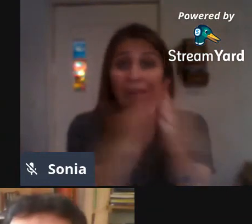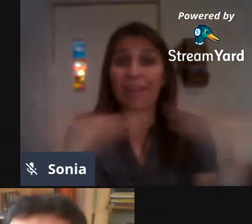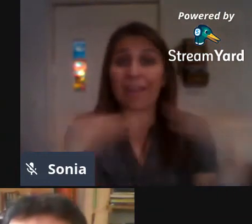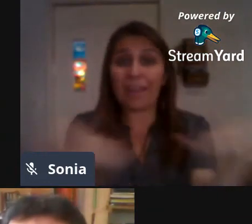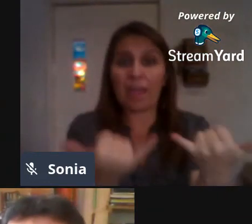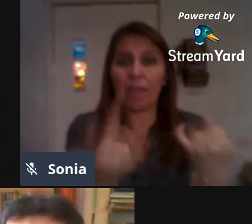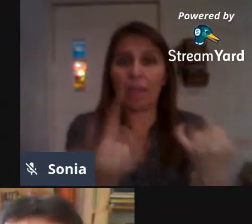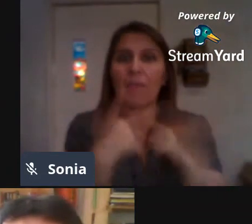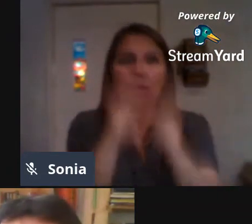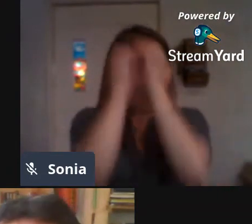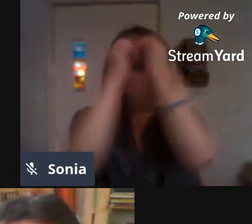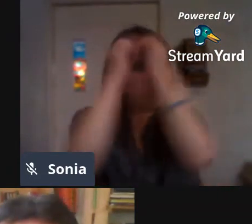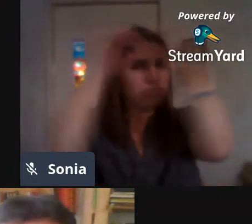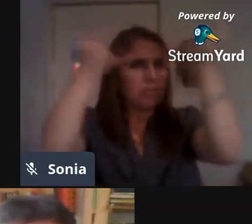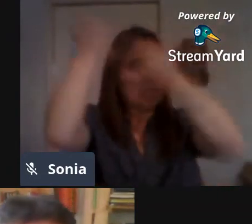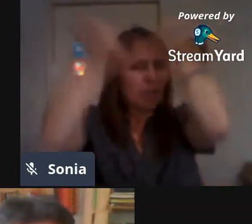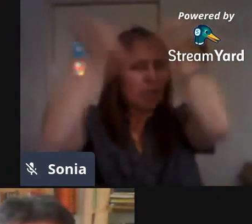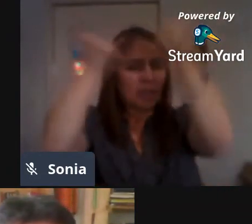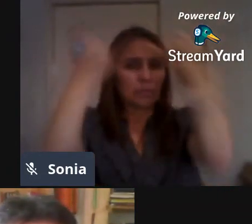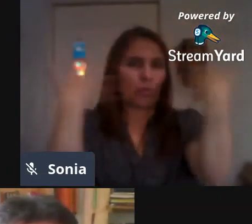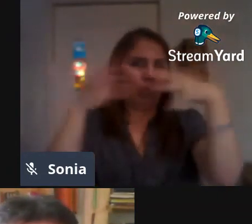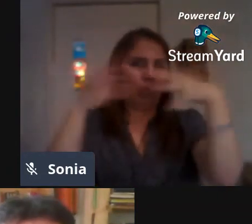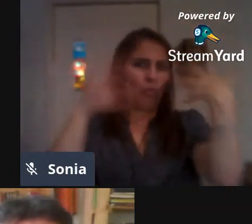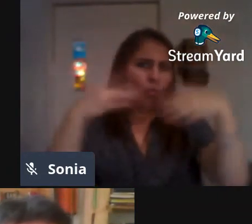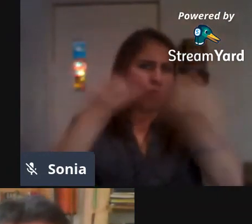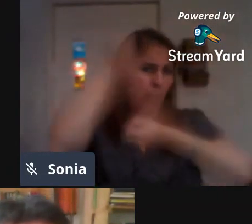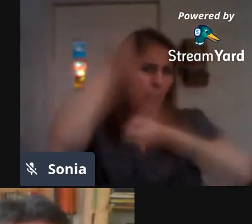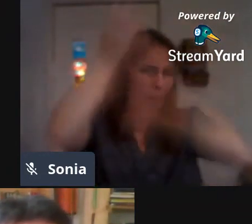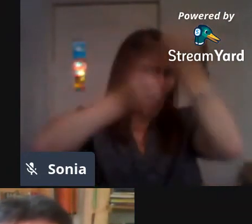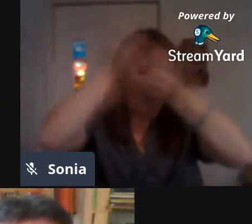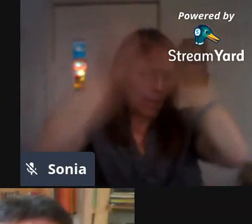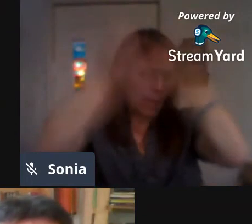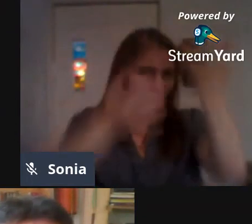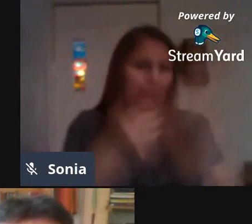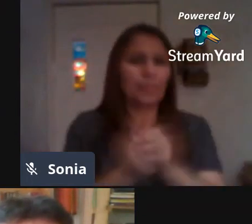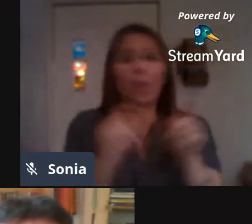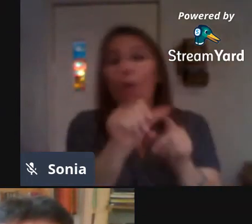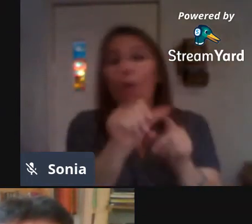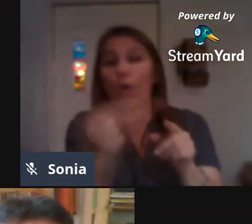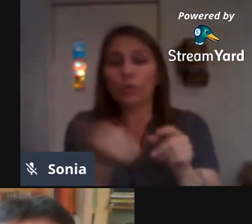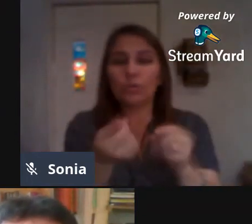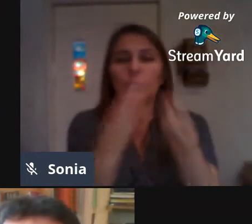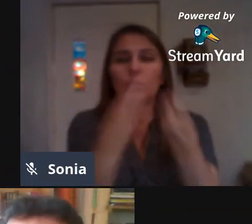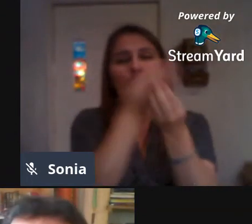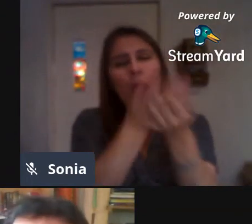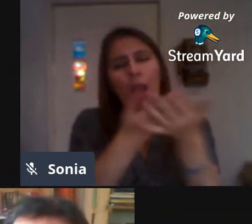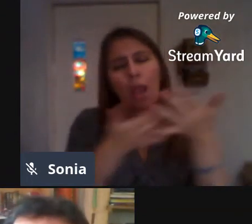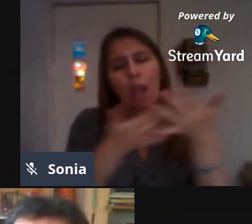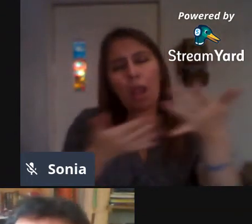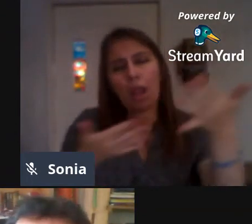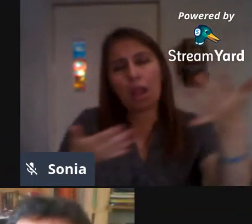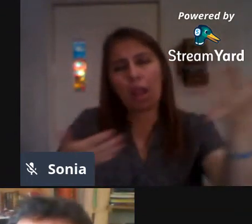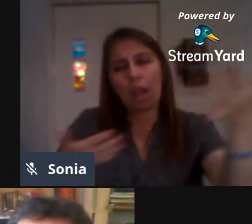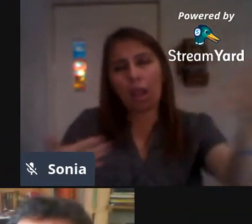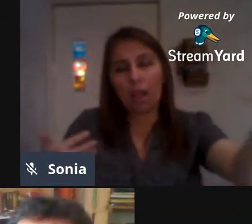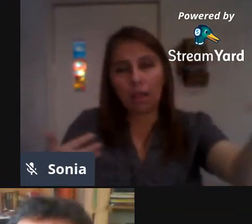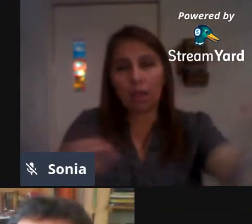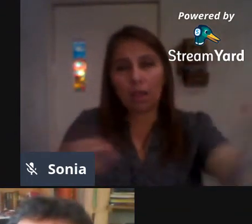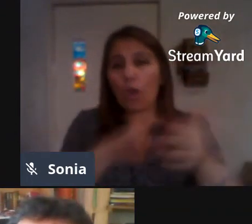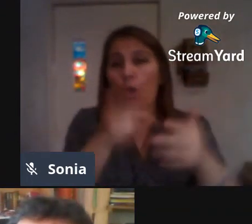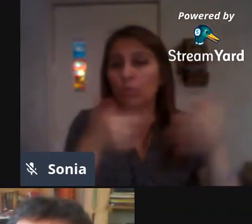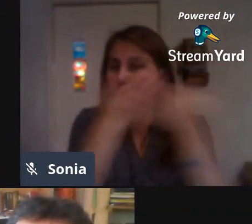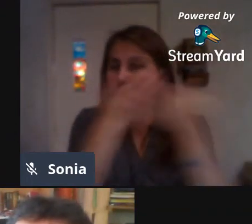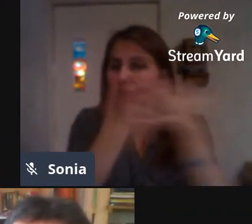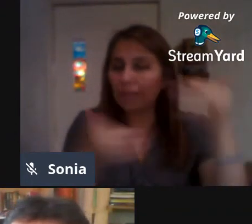hay escritores de investigaciones largas y en él me incluyo entonces digamos que